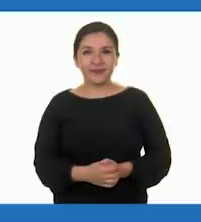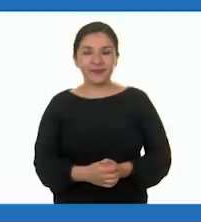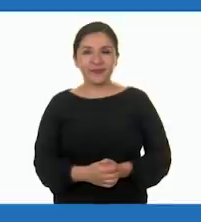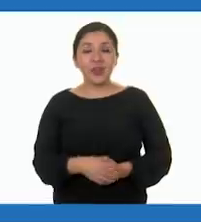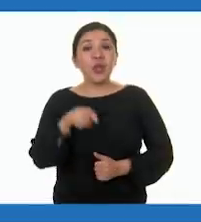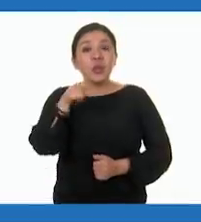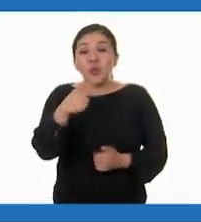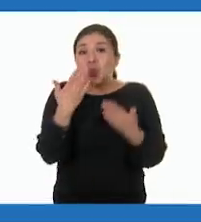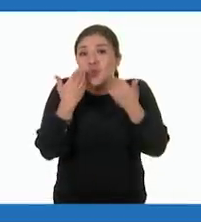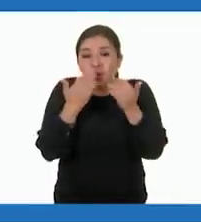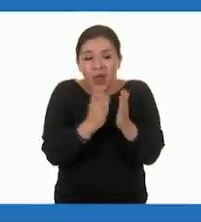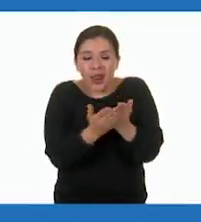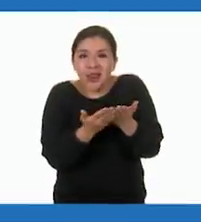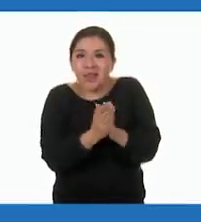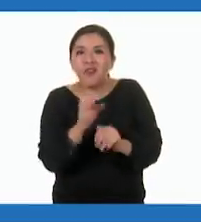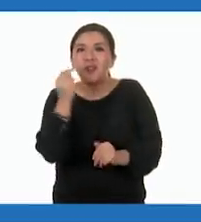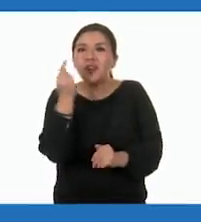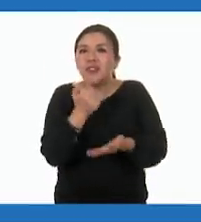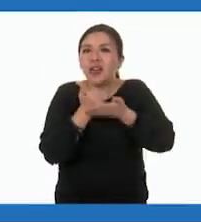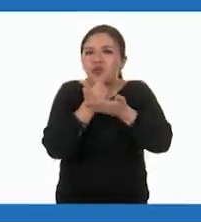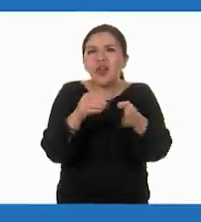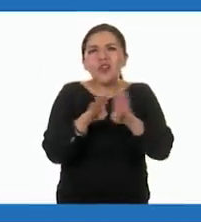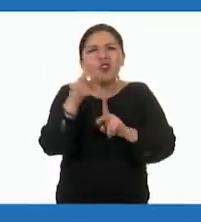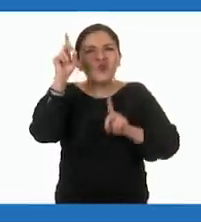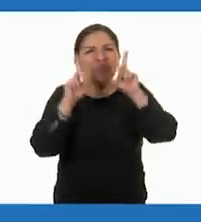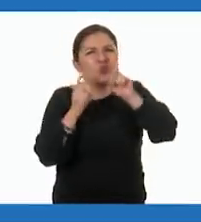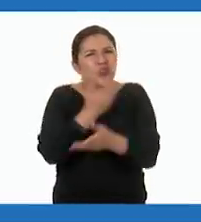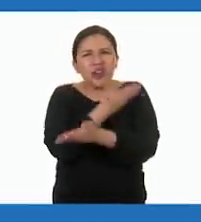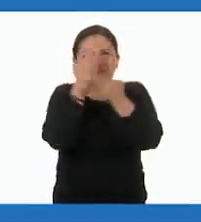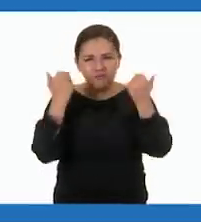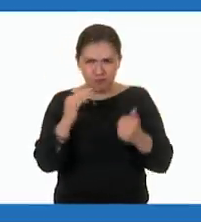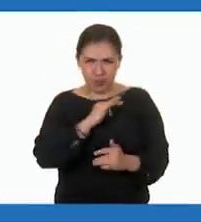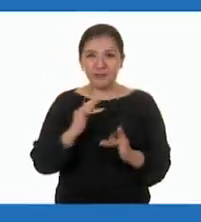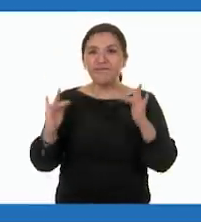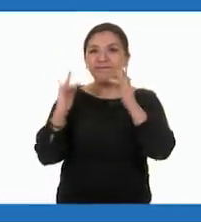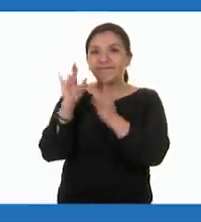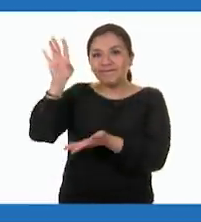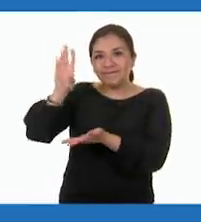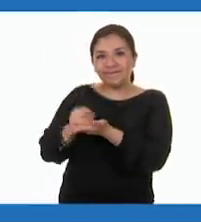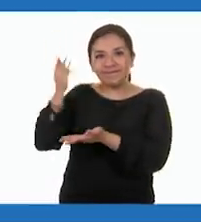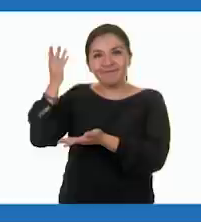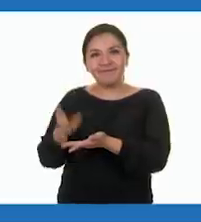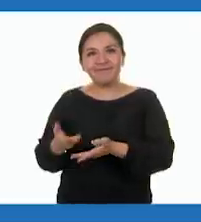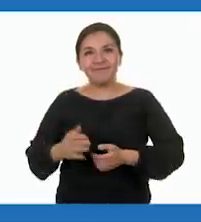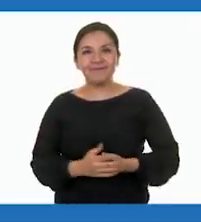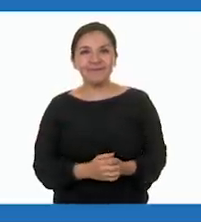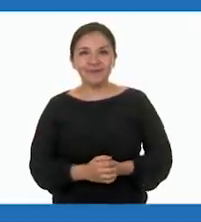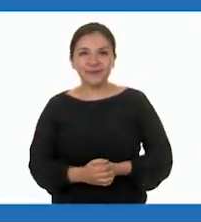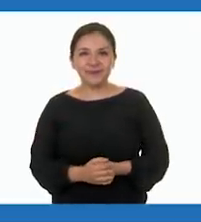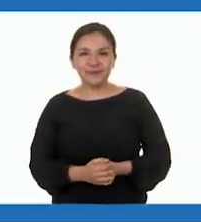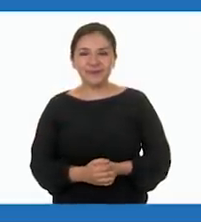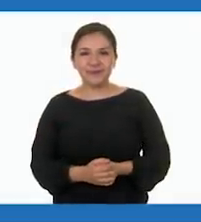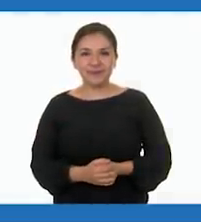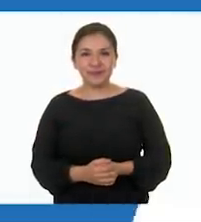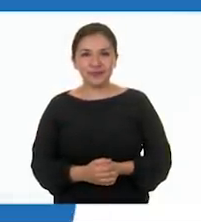Si no tienes el libro de texto o necesitas ayuda para resolver tus dudas, contáctanos.